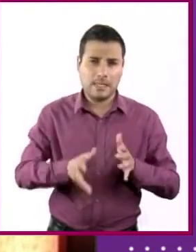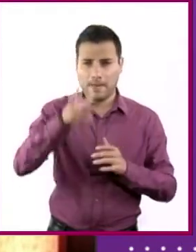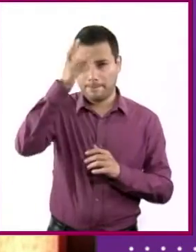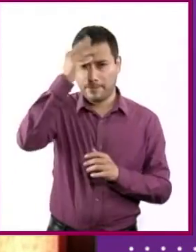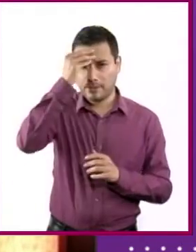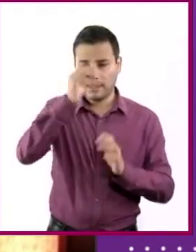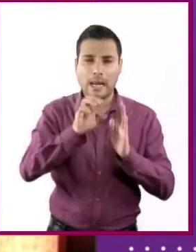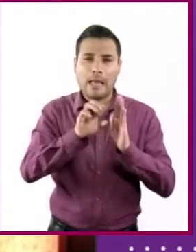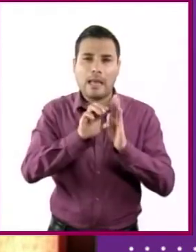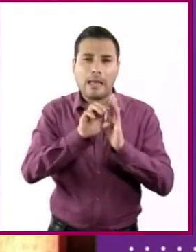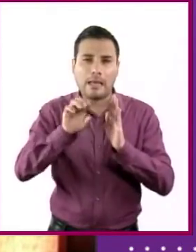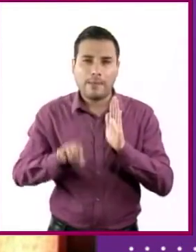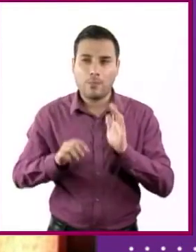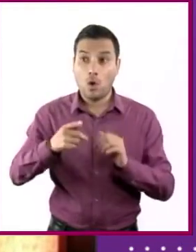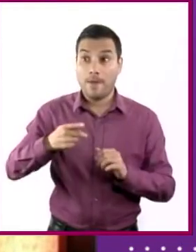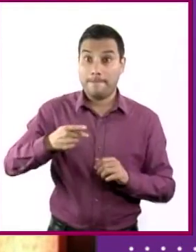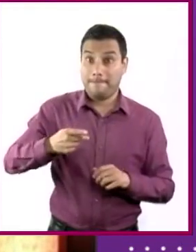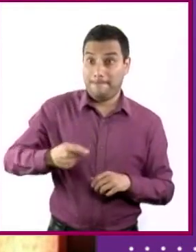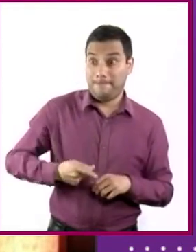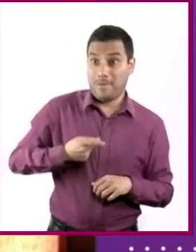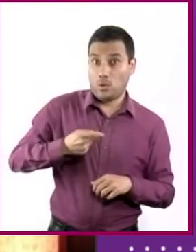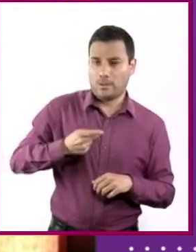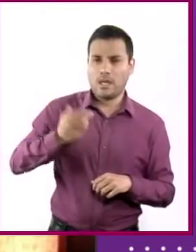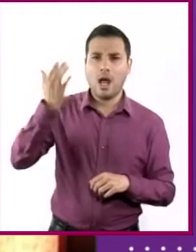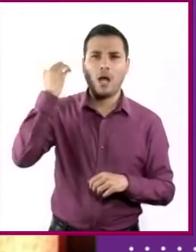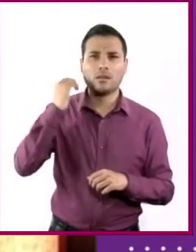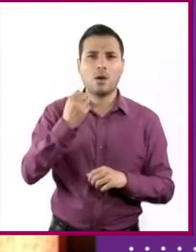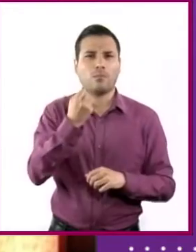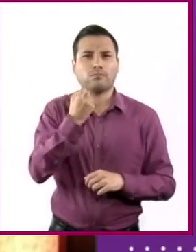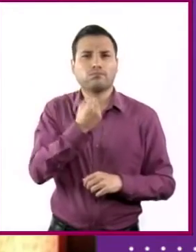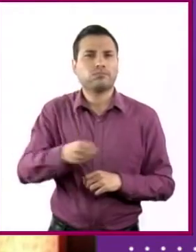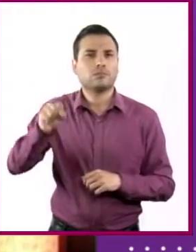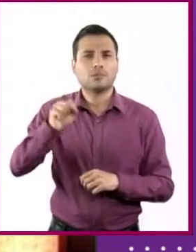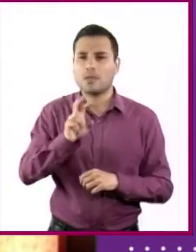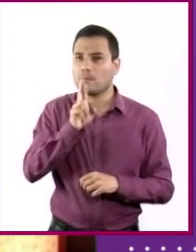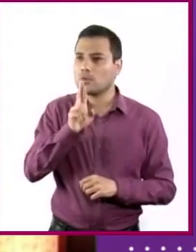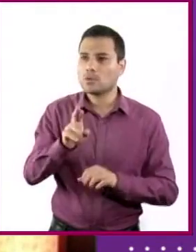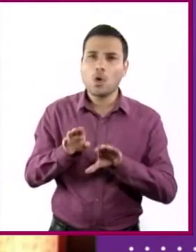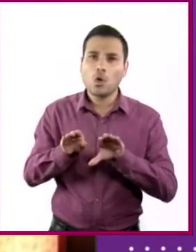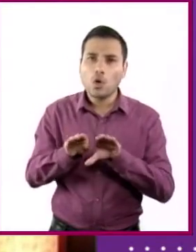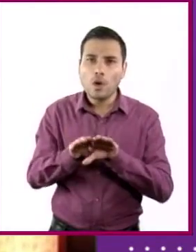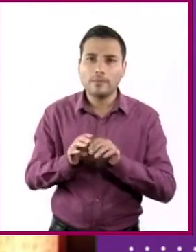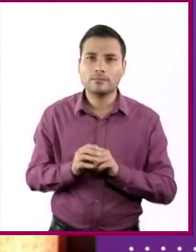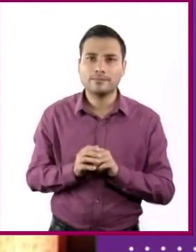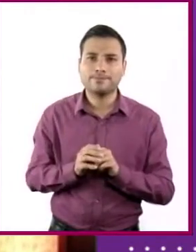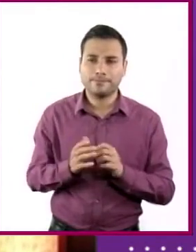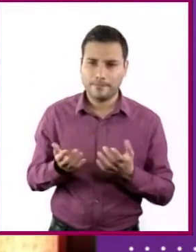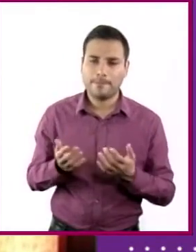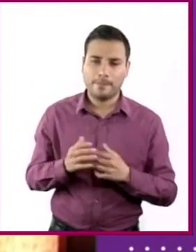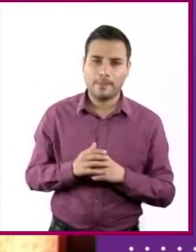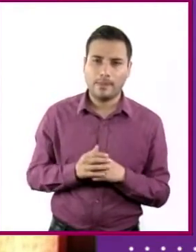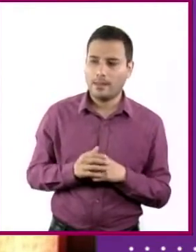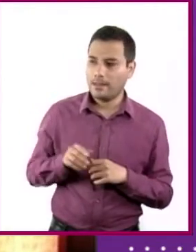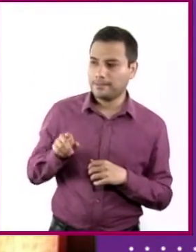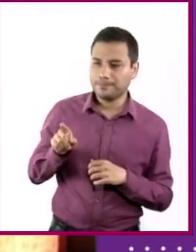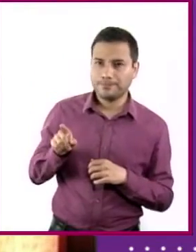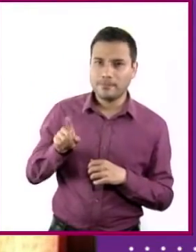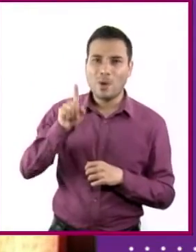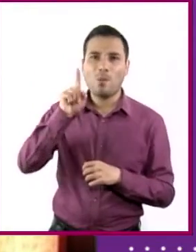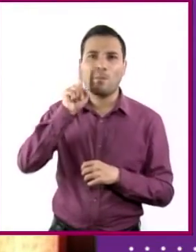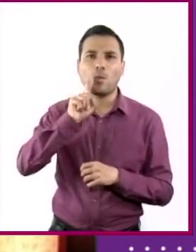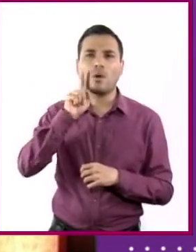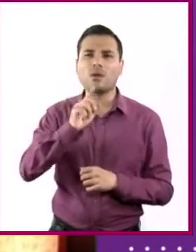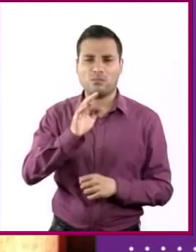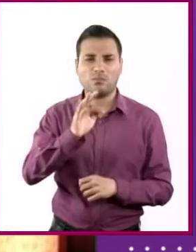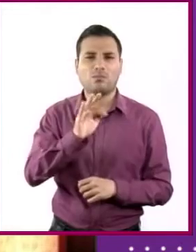las habilidades en pasado de una mujer, respondemos Yes, she could, si la respuesta es